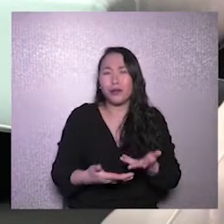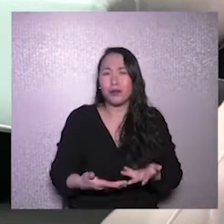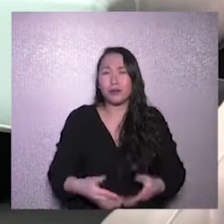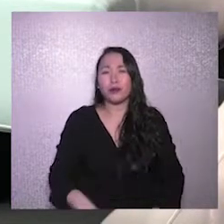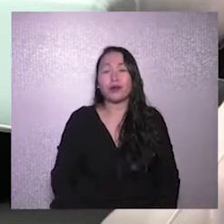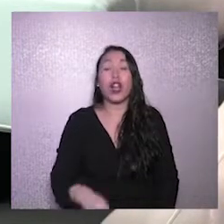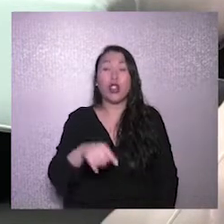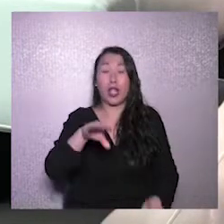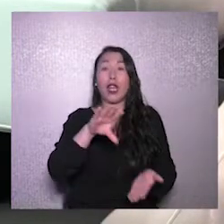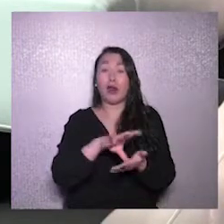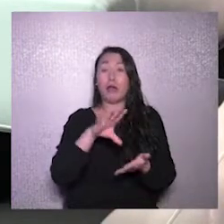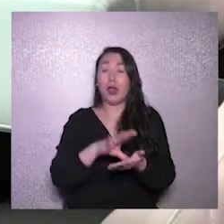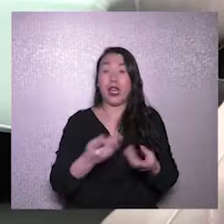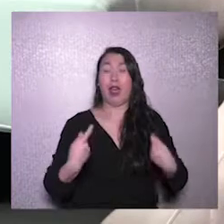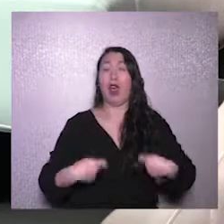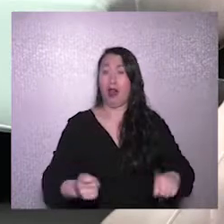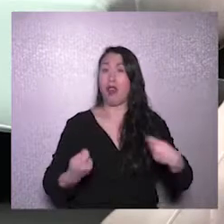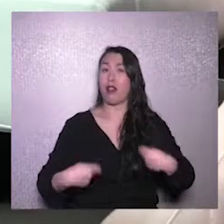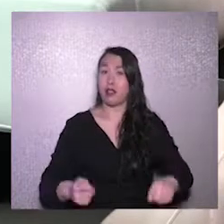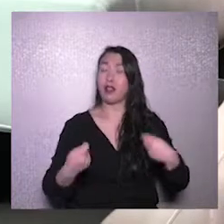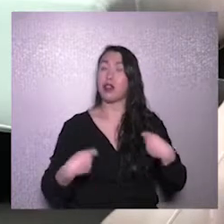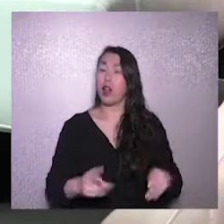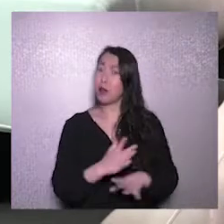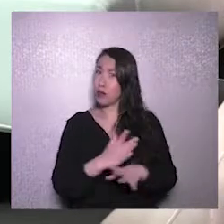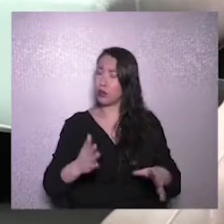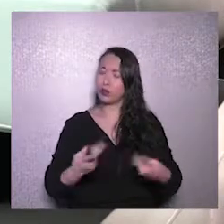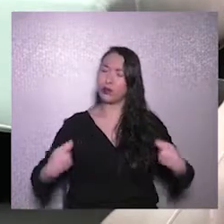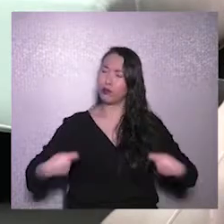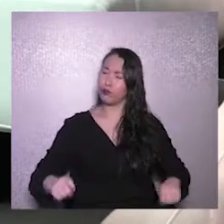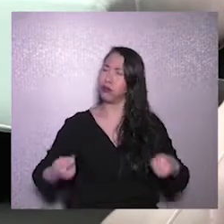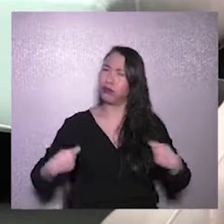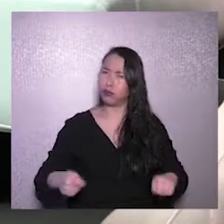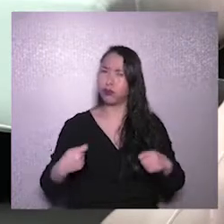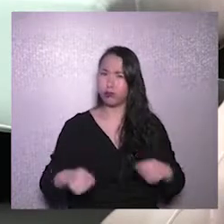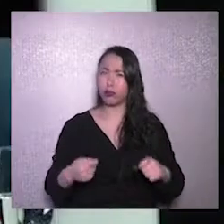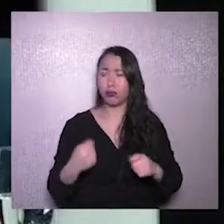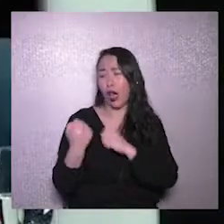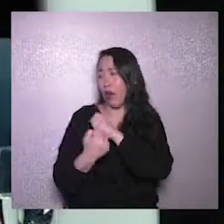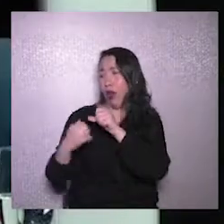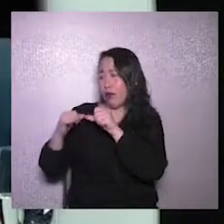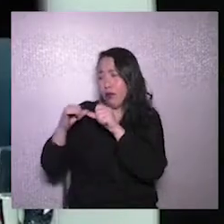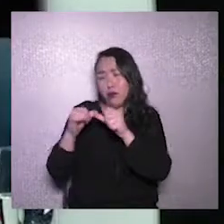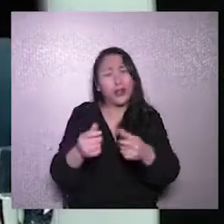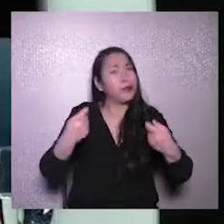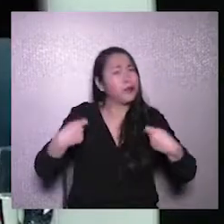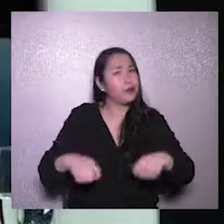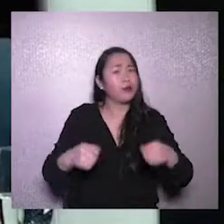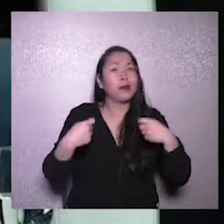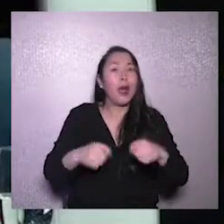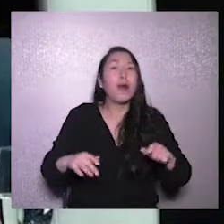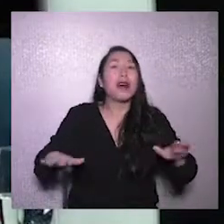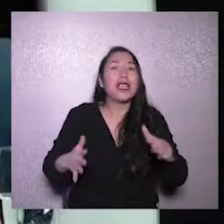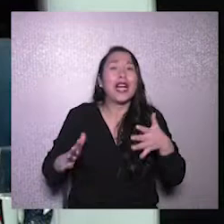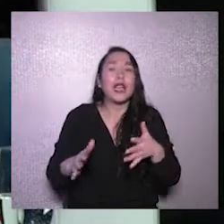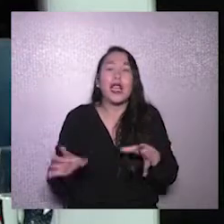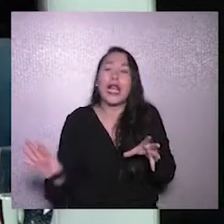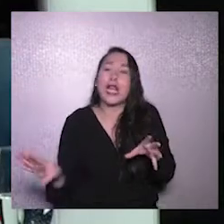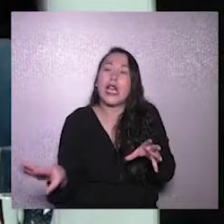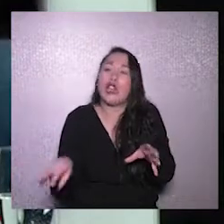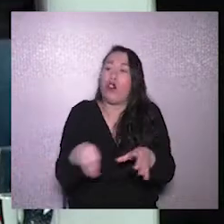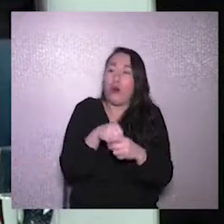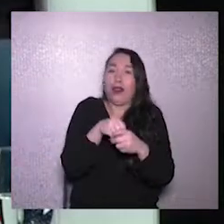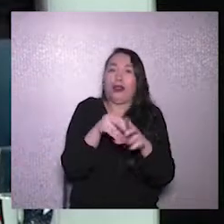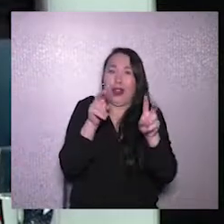el país también ha gastado recursos cuantiosos, muy cuantiosos a lo largo de los años, para tratar de incorporar este